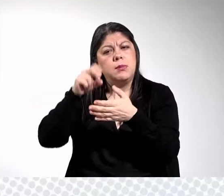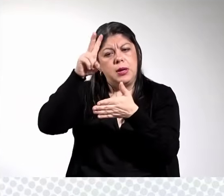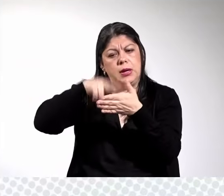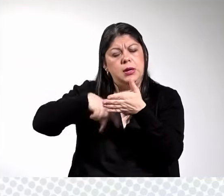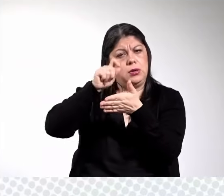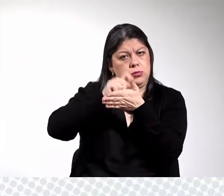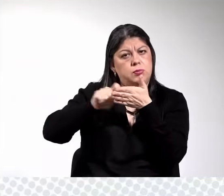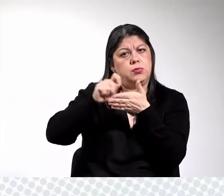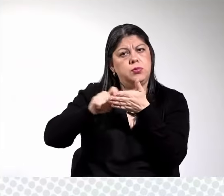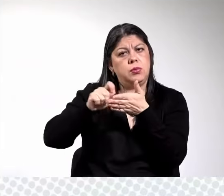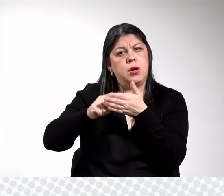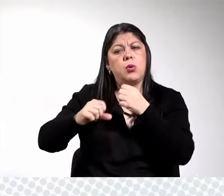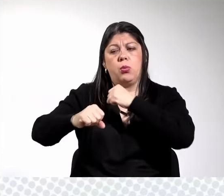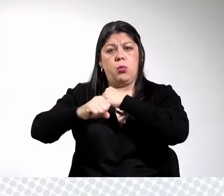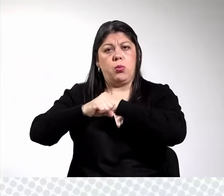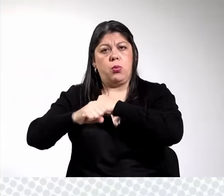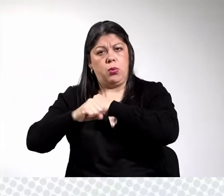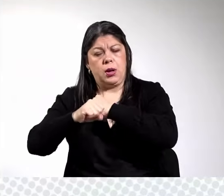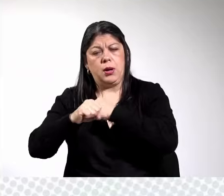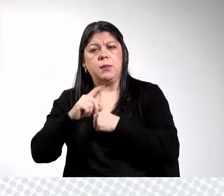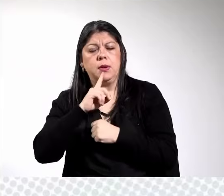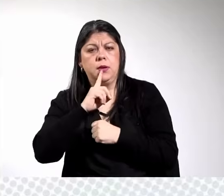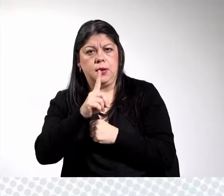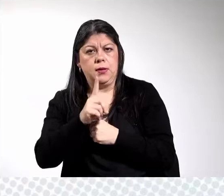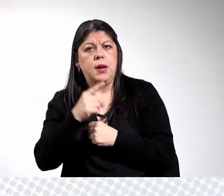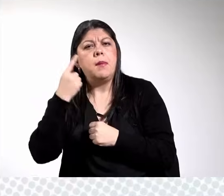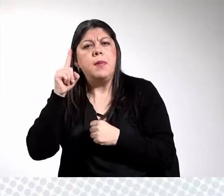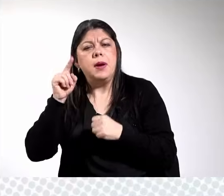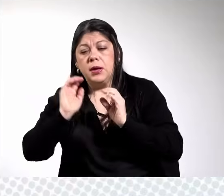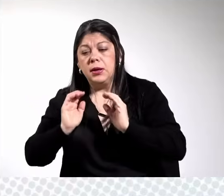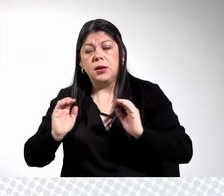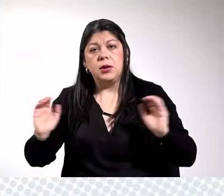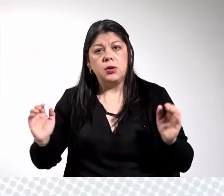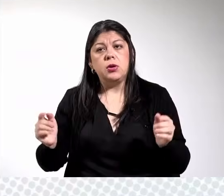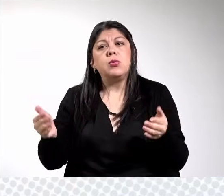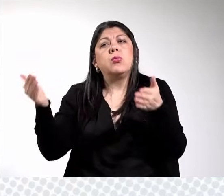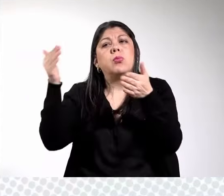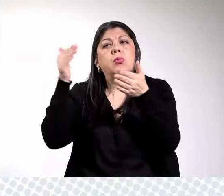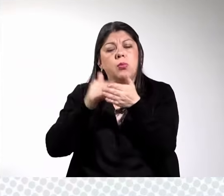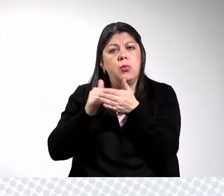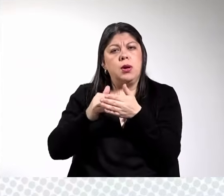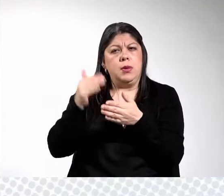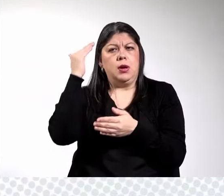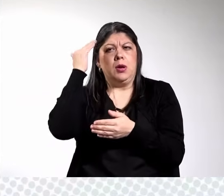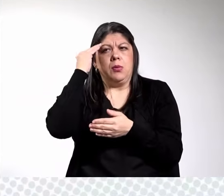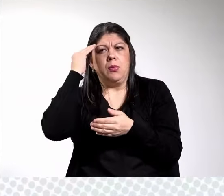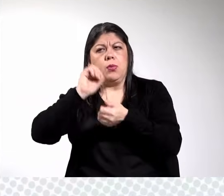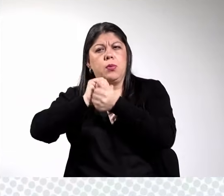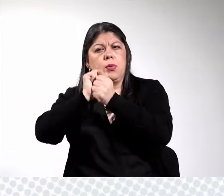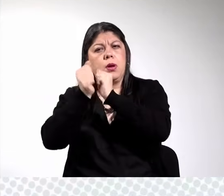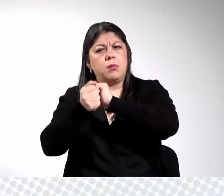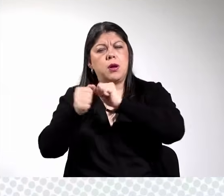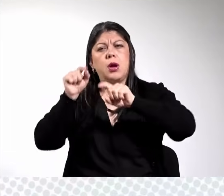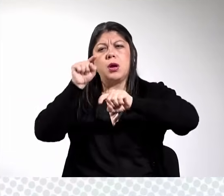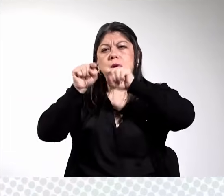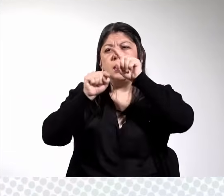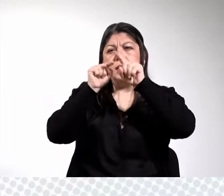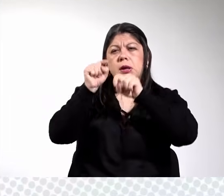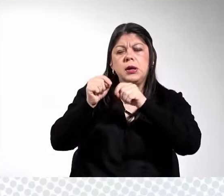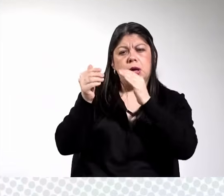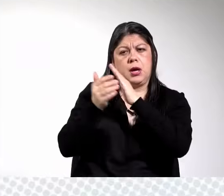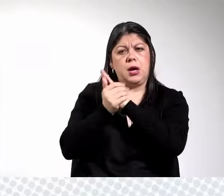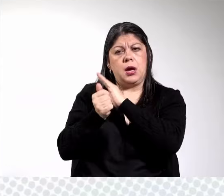lectoescritura con una campaña real para que los niños vuelvan a tener esa mentalidad crítica, capacidad